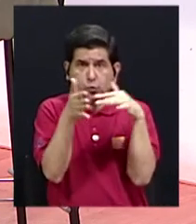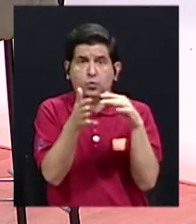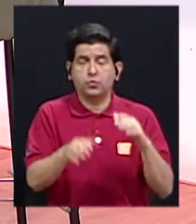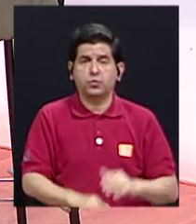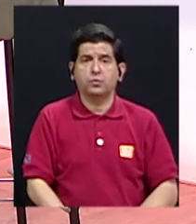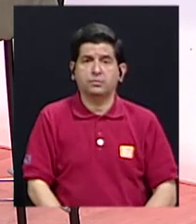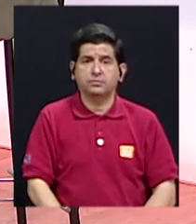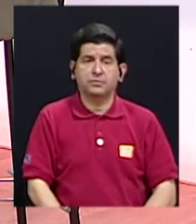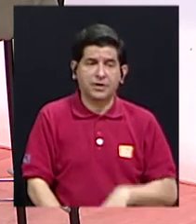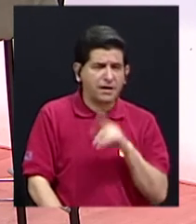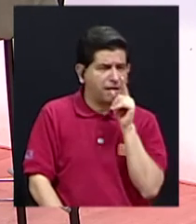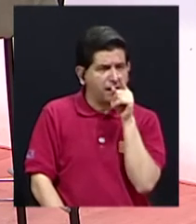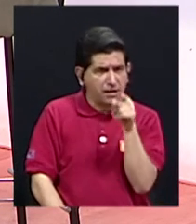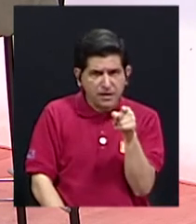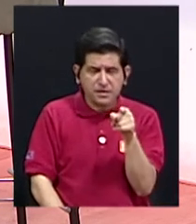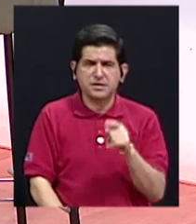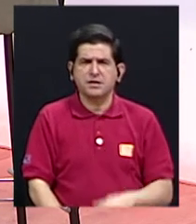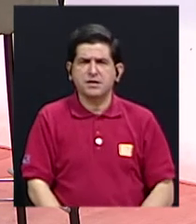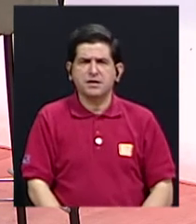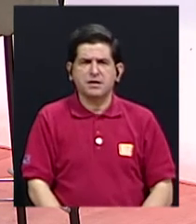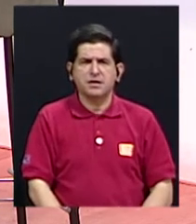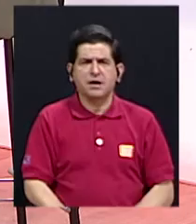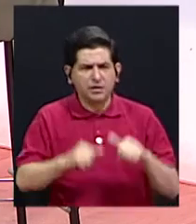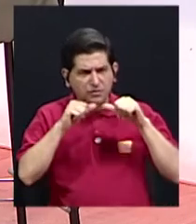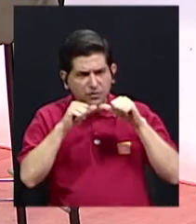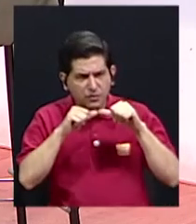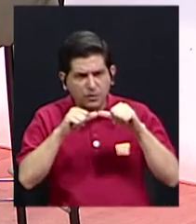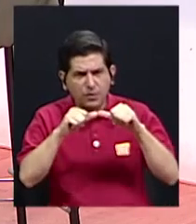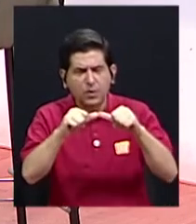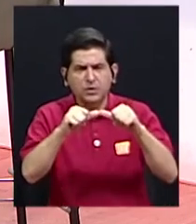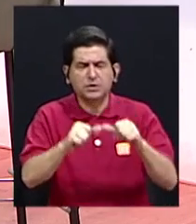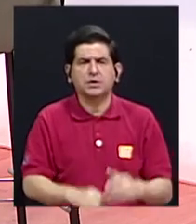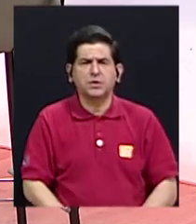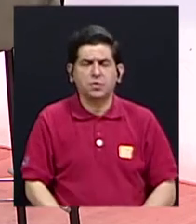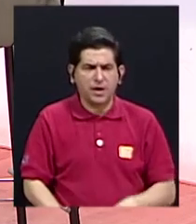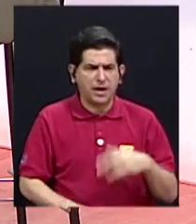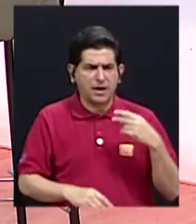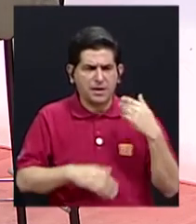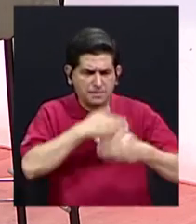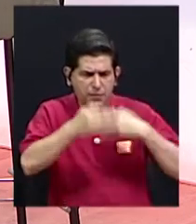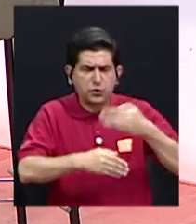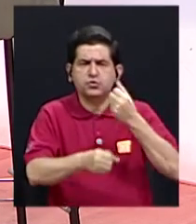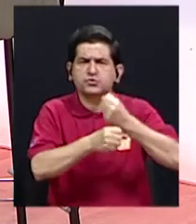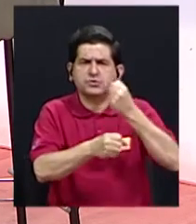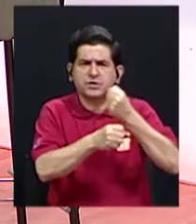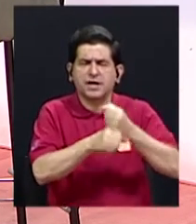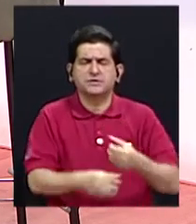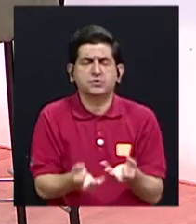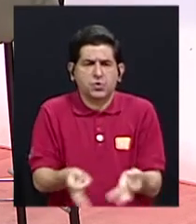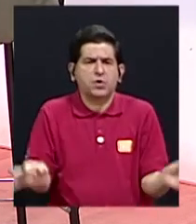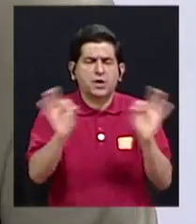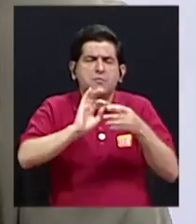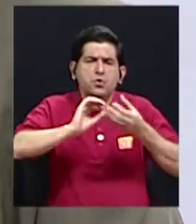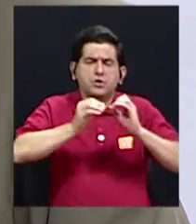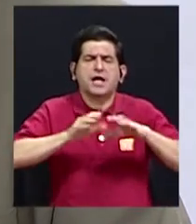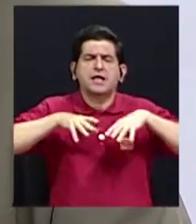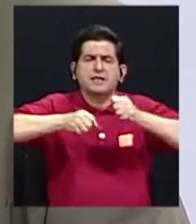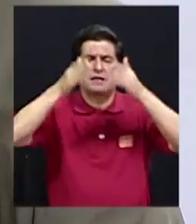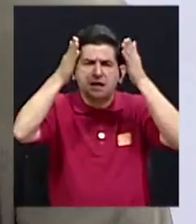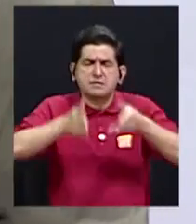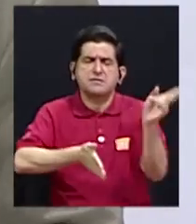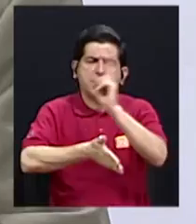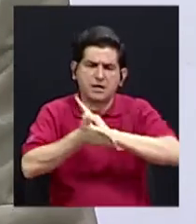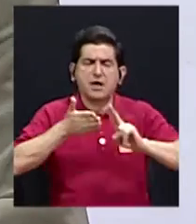el cual han seguido la vida laboral de una cantidad importante de graduados universitarios